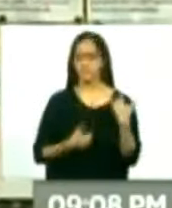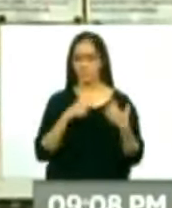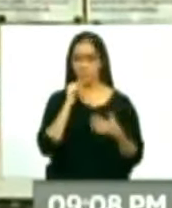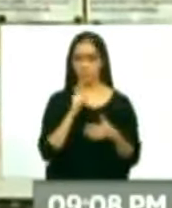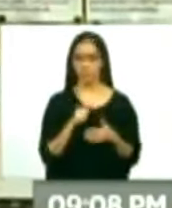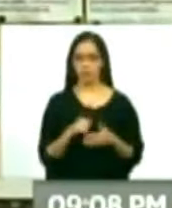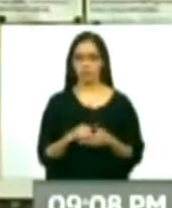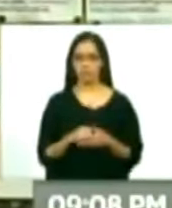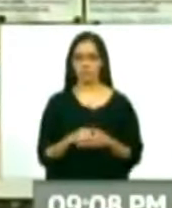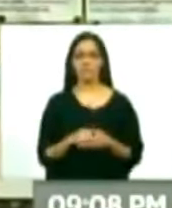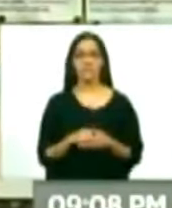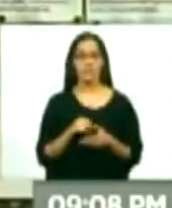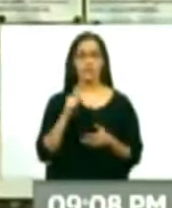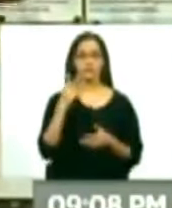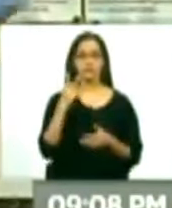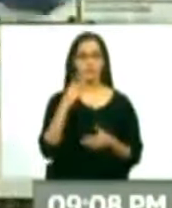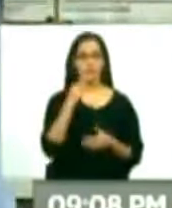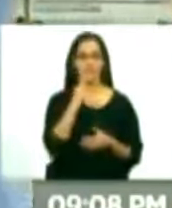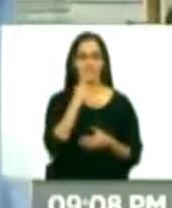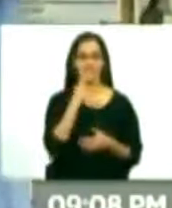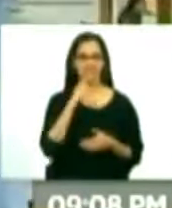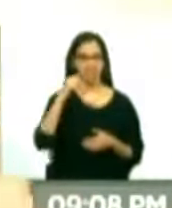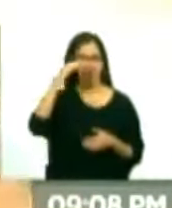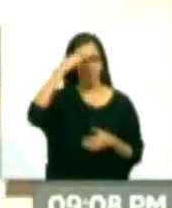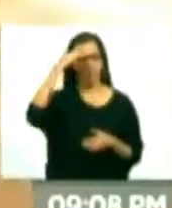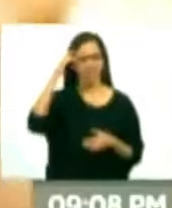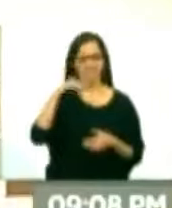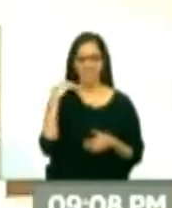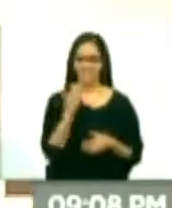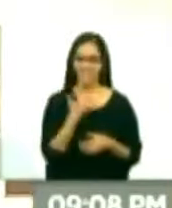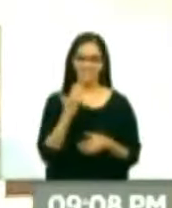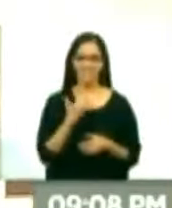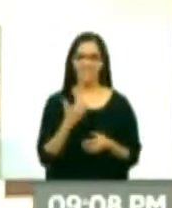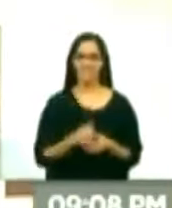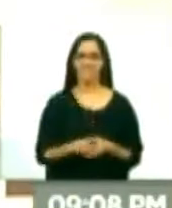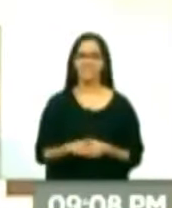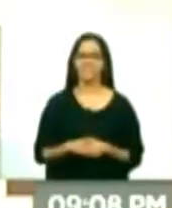dientes lo que tiene. Ajá.